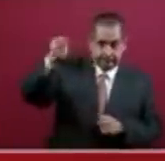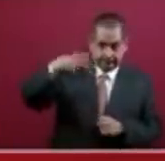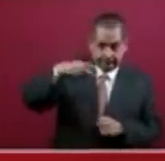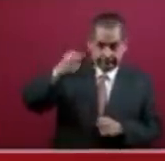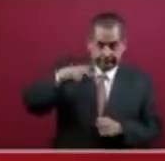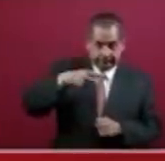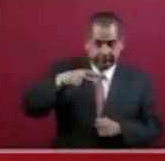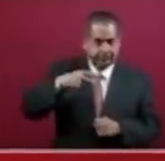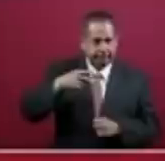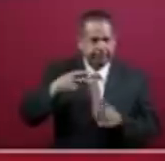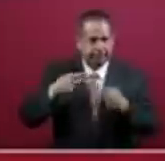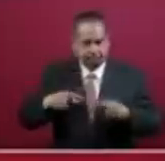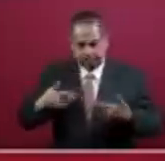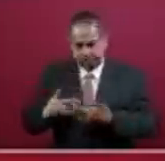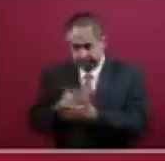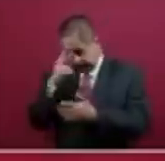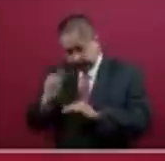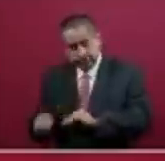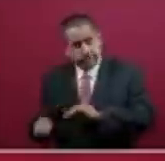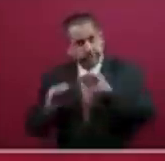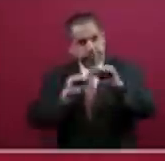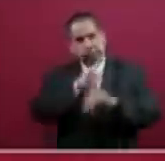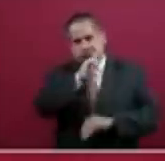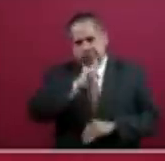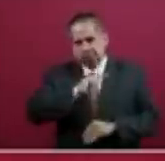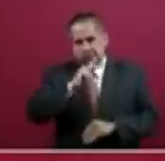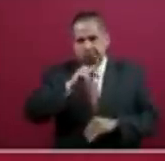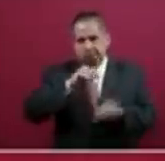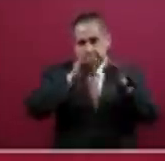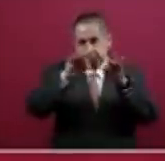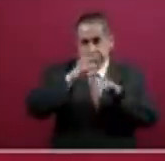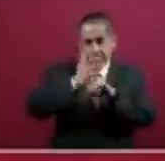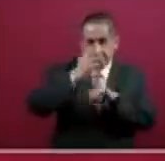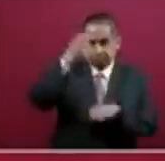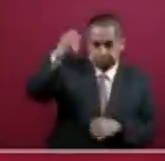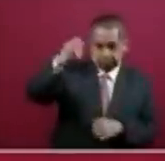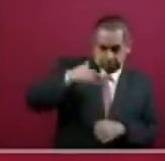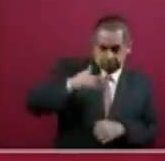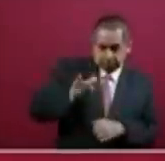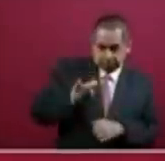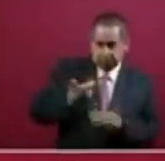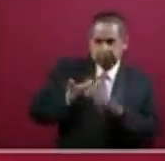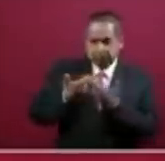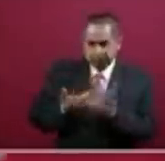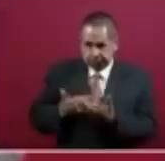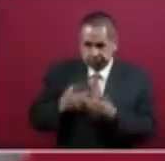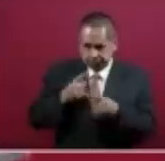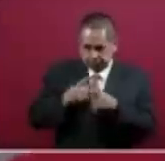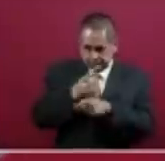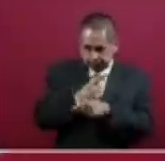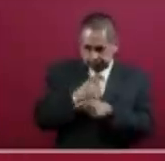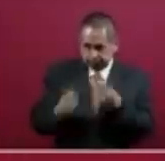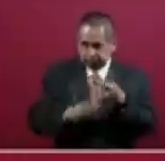de lo que envían nuestros paisanos a sus familiares, el turismo es una actividad que